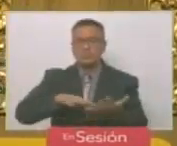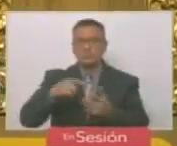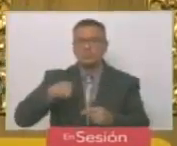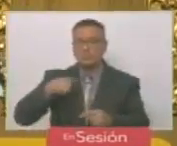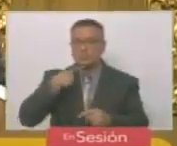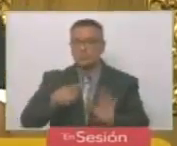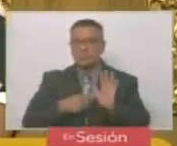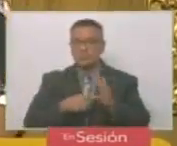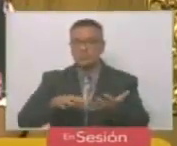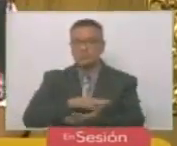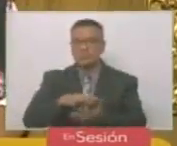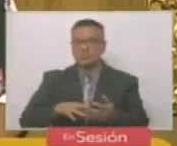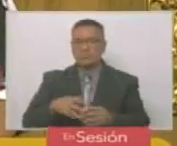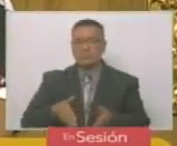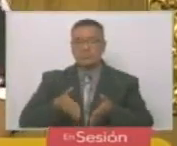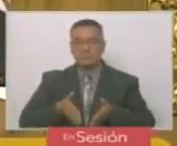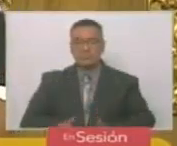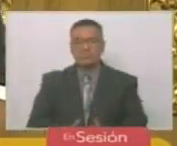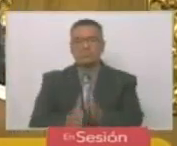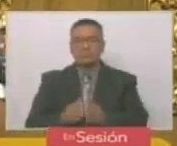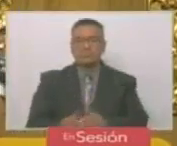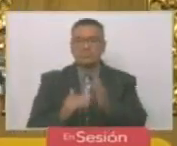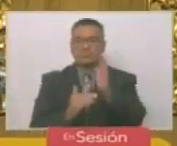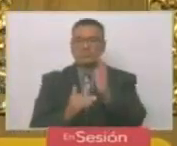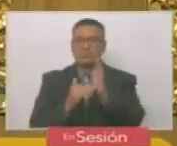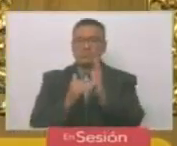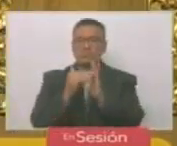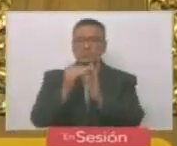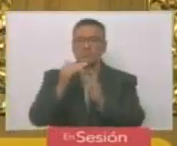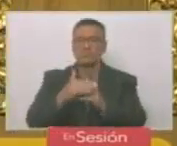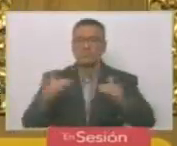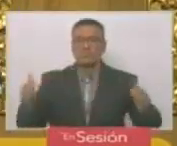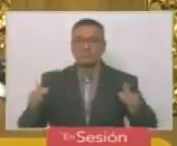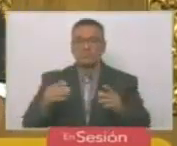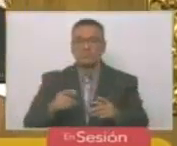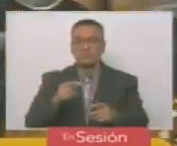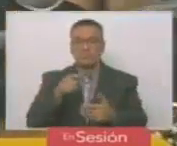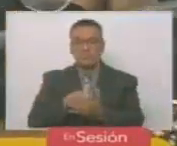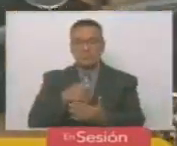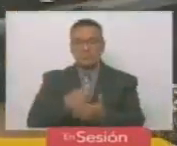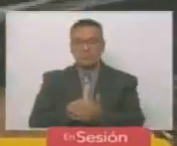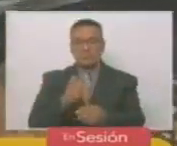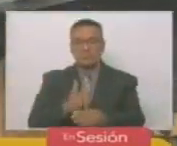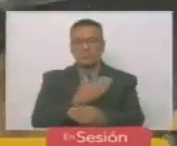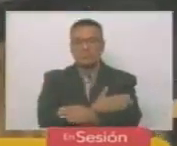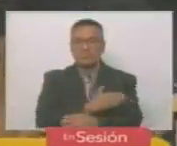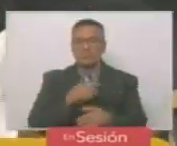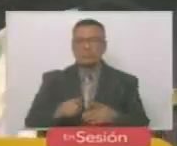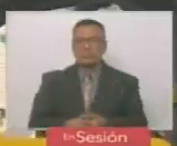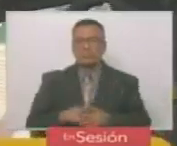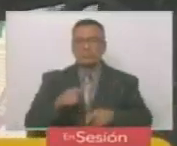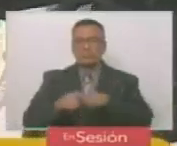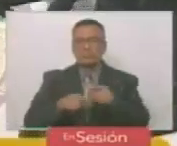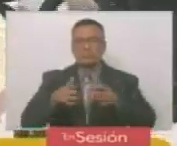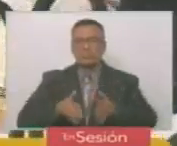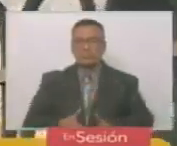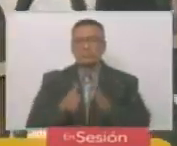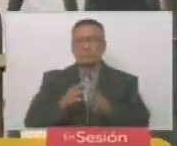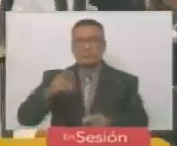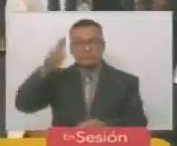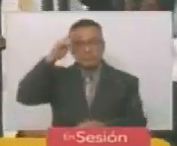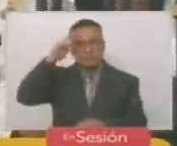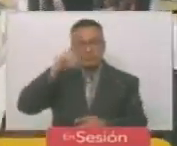de la violencia obstétrica y el incremento de la cobertura de la consulta prenatal. Promover la crianza